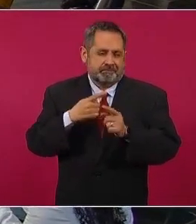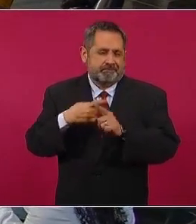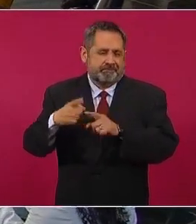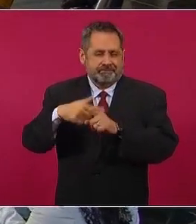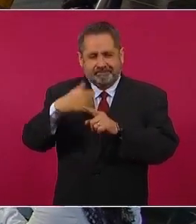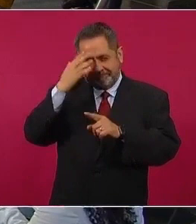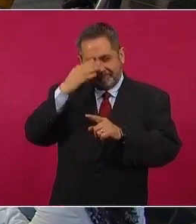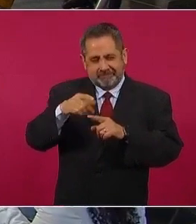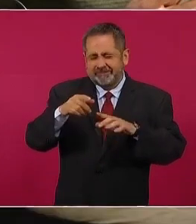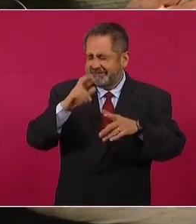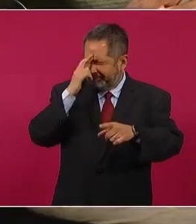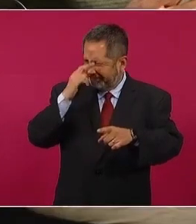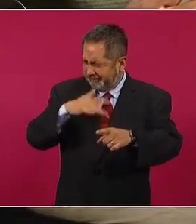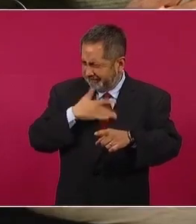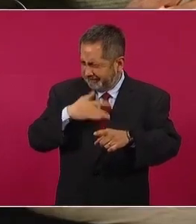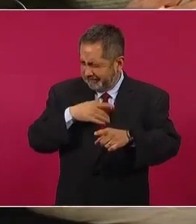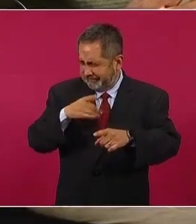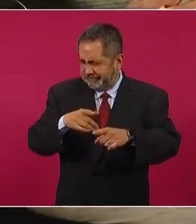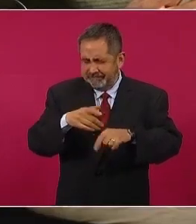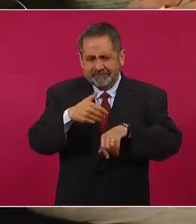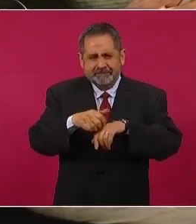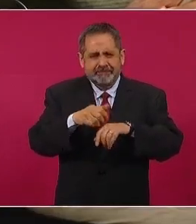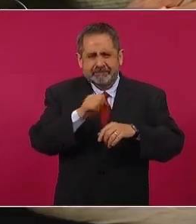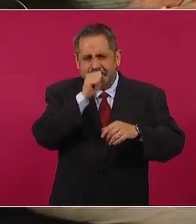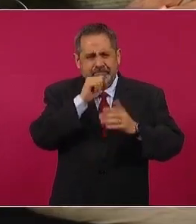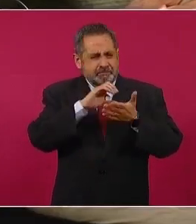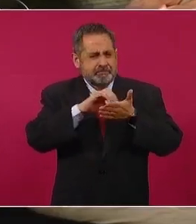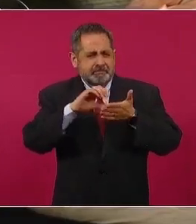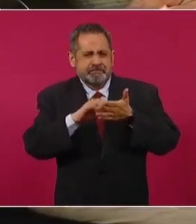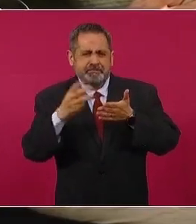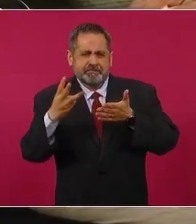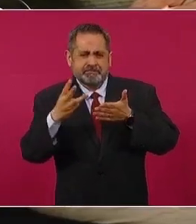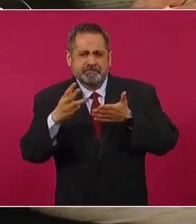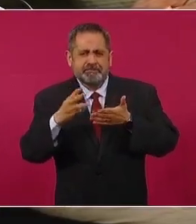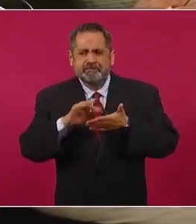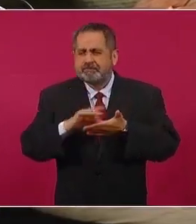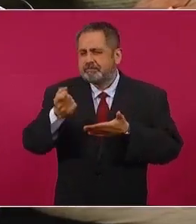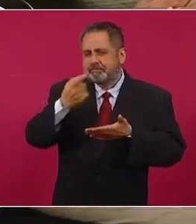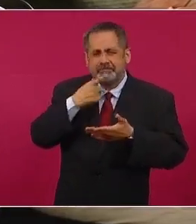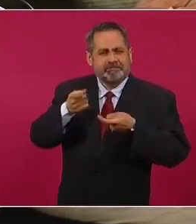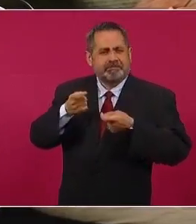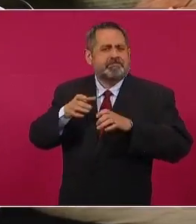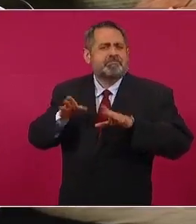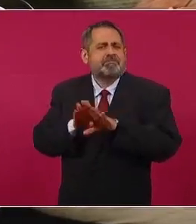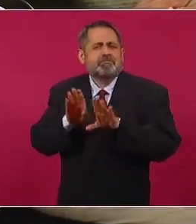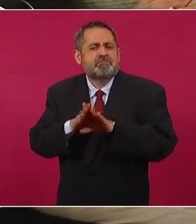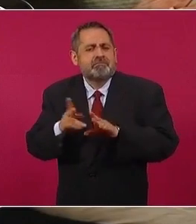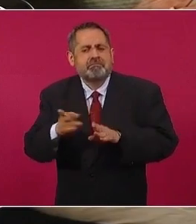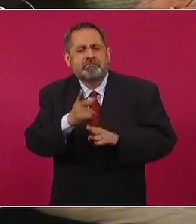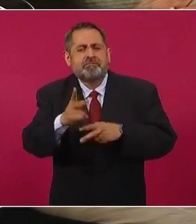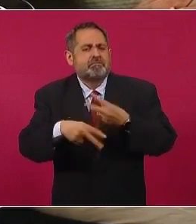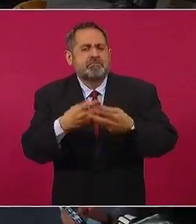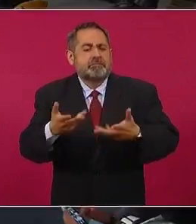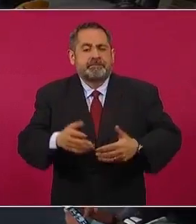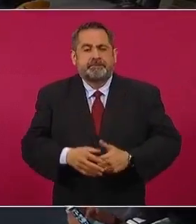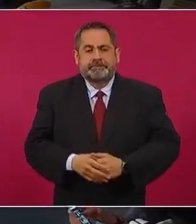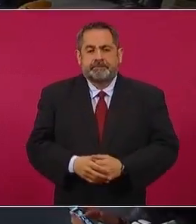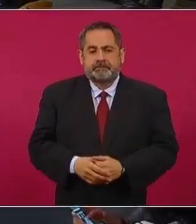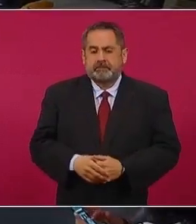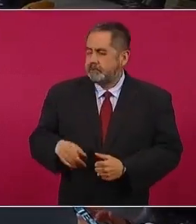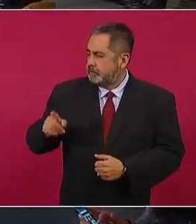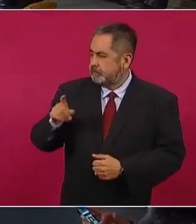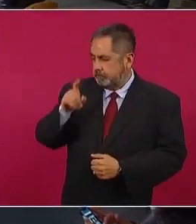de, si mal no recuerdo, la fracción 3 que habla de los medicamentos controlados, no sé cómo sería. Gracias. A ver, por